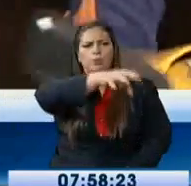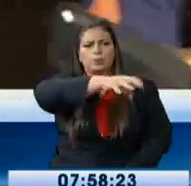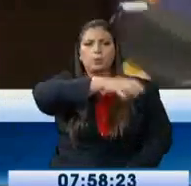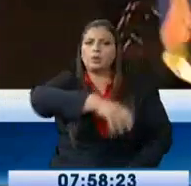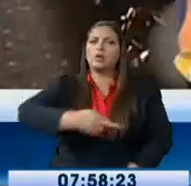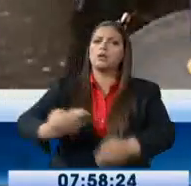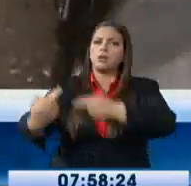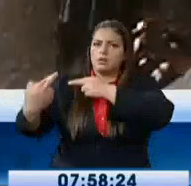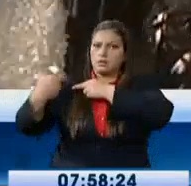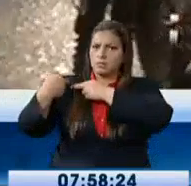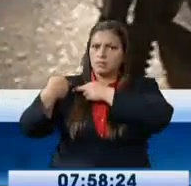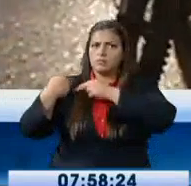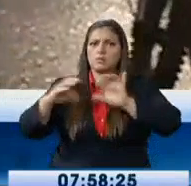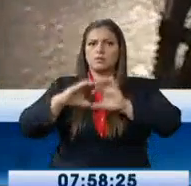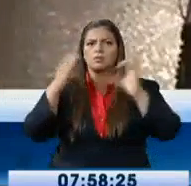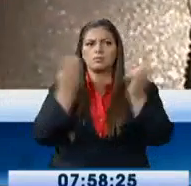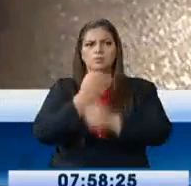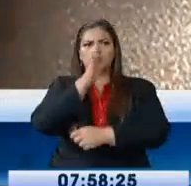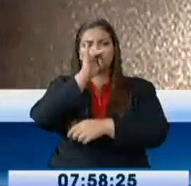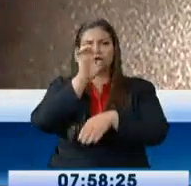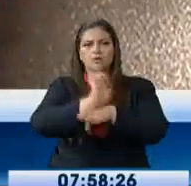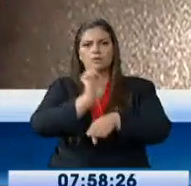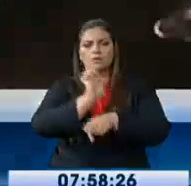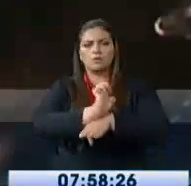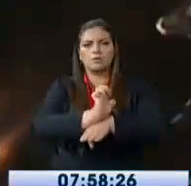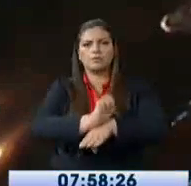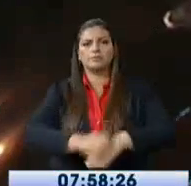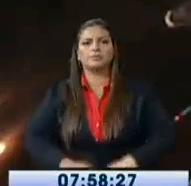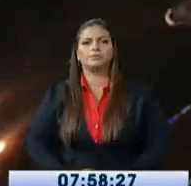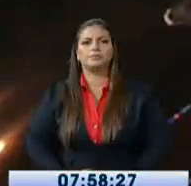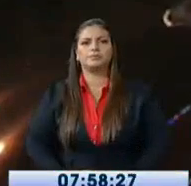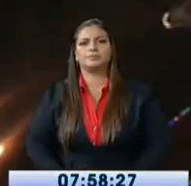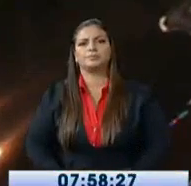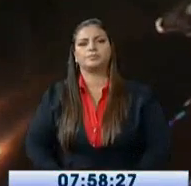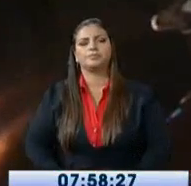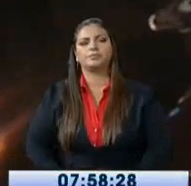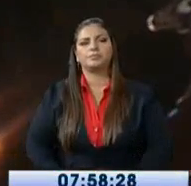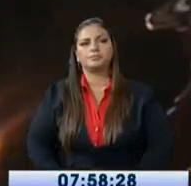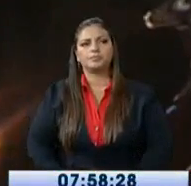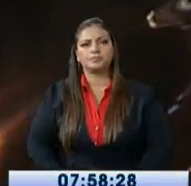jurisdicción de la Comisión de Tránsito del Ecuador, informó Ítalo Ruiz.